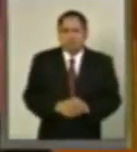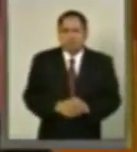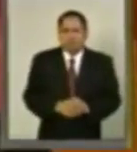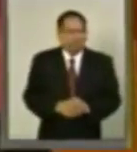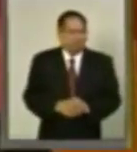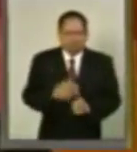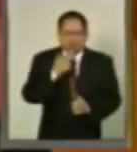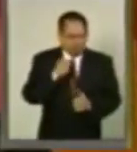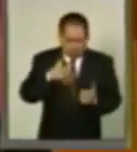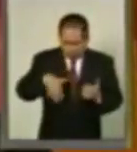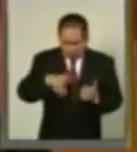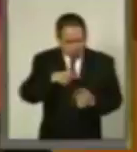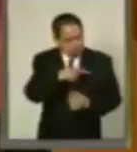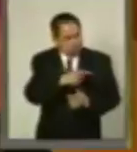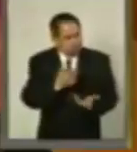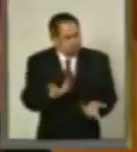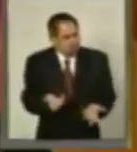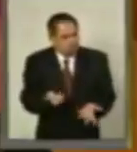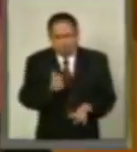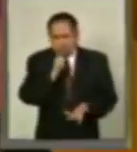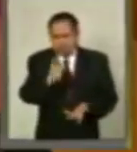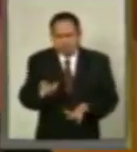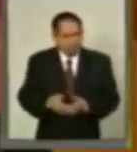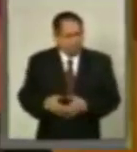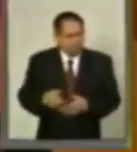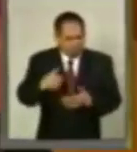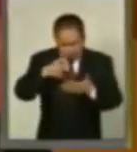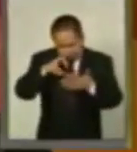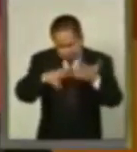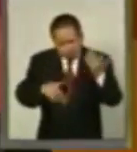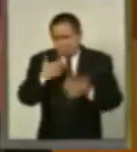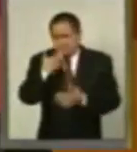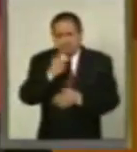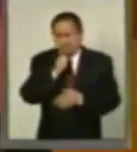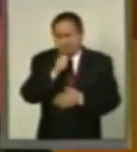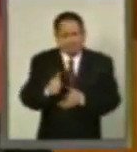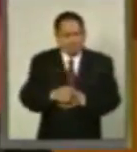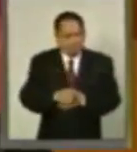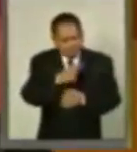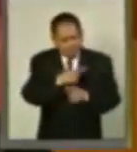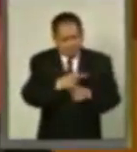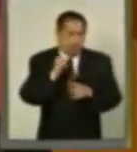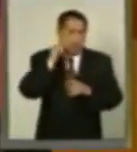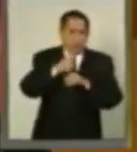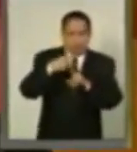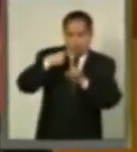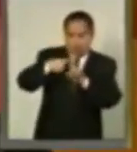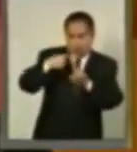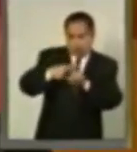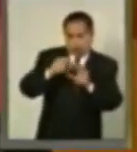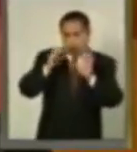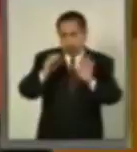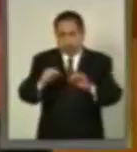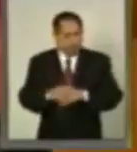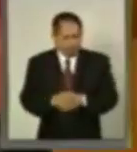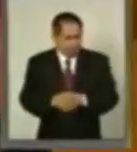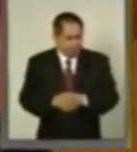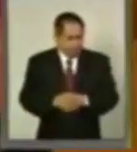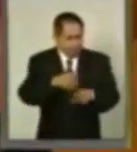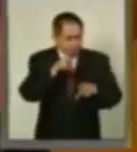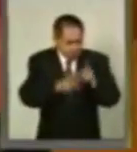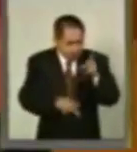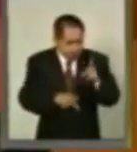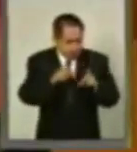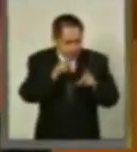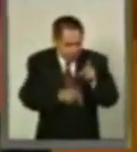Fue inútil, de verdad que fue inútil, porque las cifras alegres o los indicadores son incompletos en